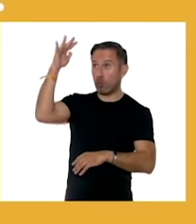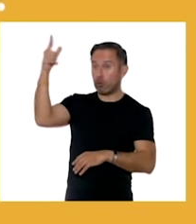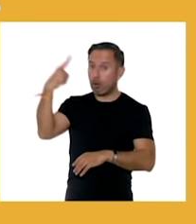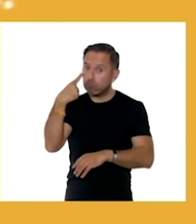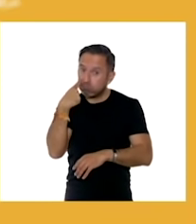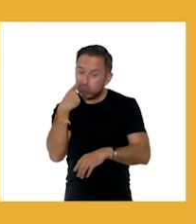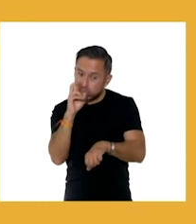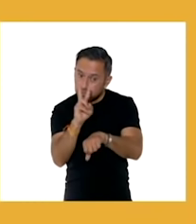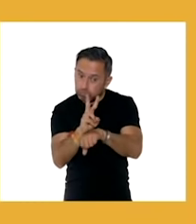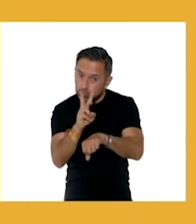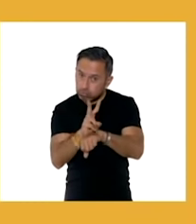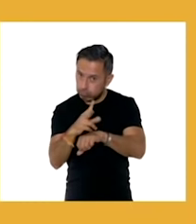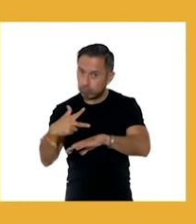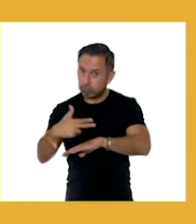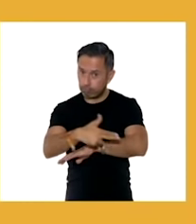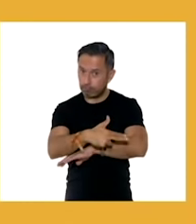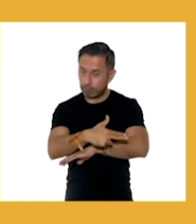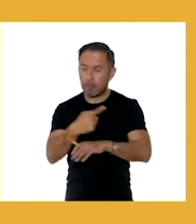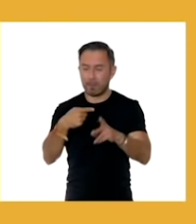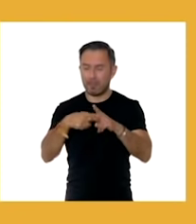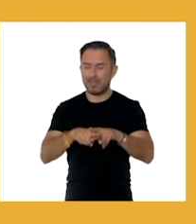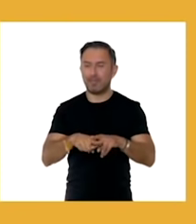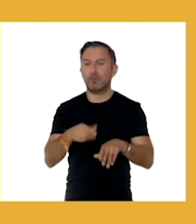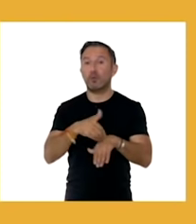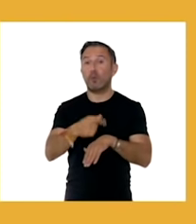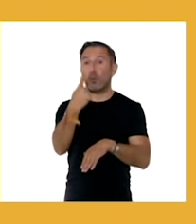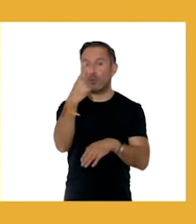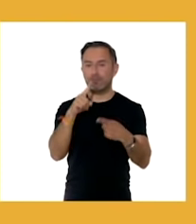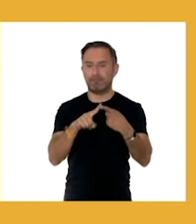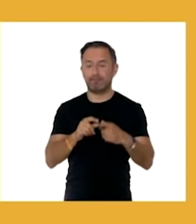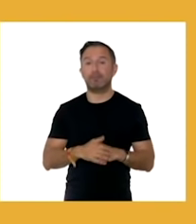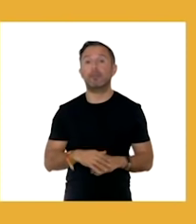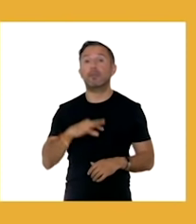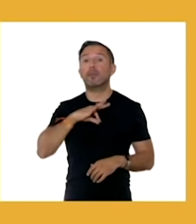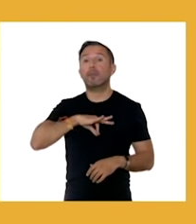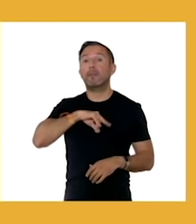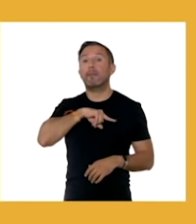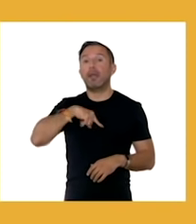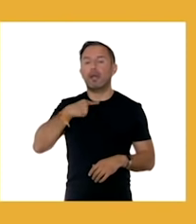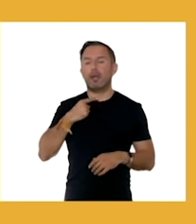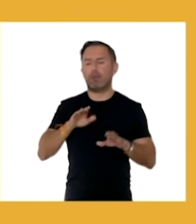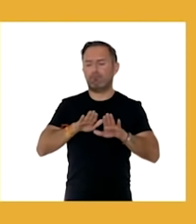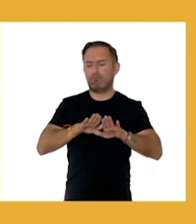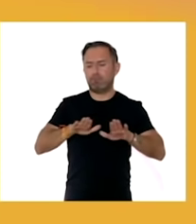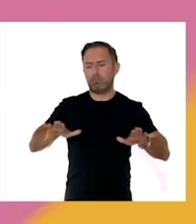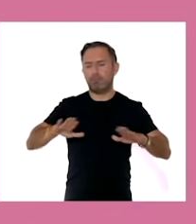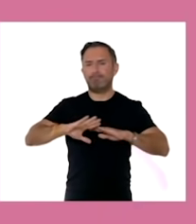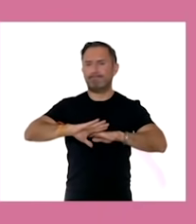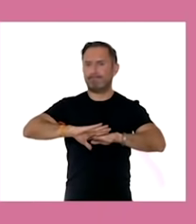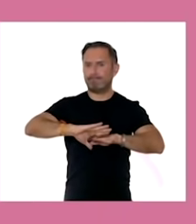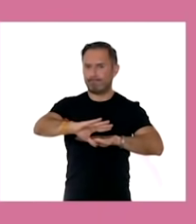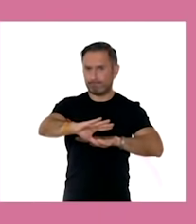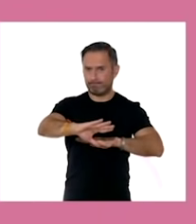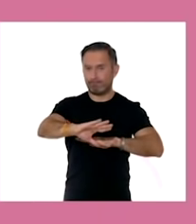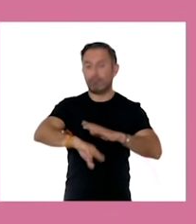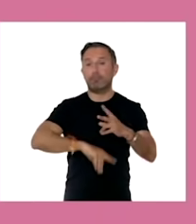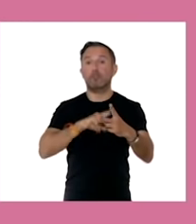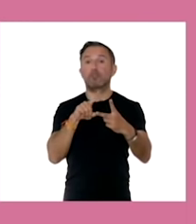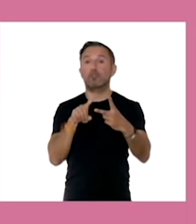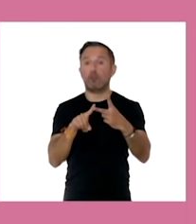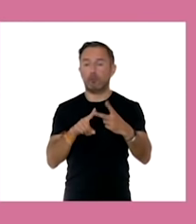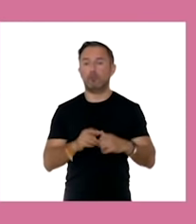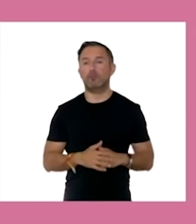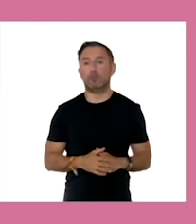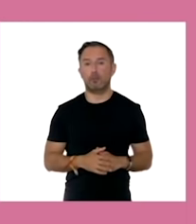¡Empecemos! 1. Estira la playera a lo largo y a lo ancho. 2. Marca con